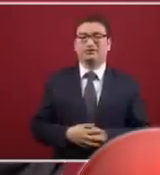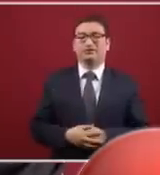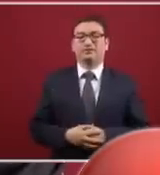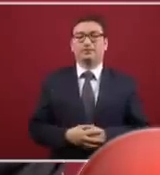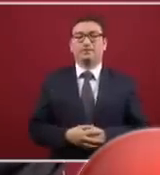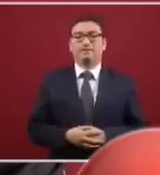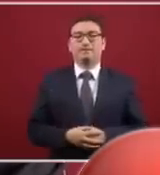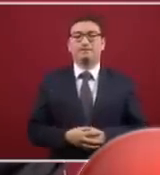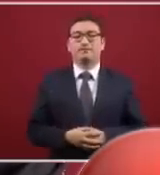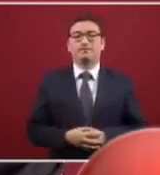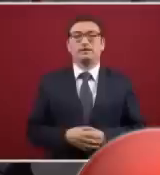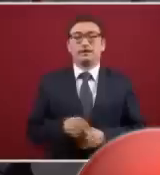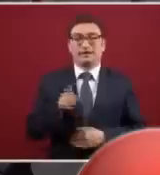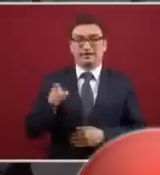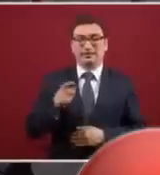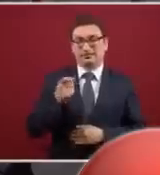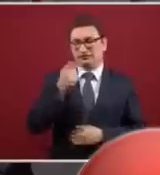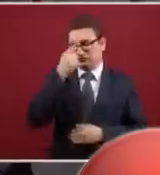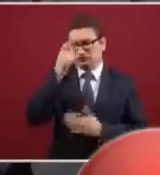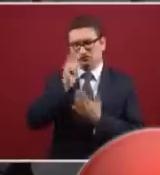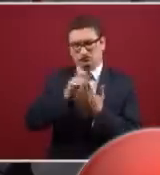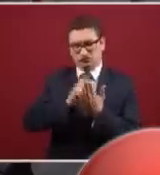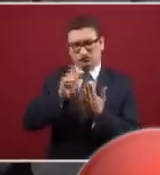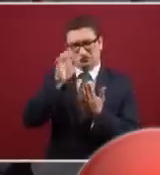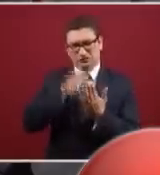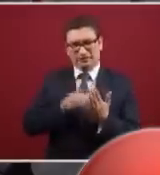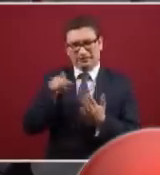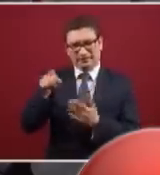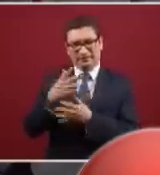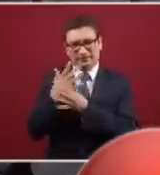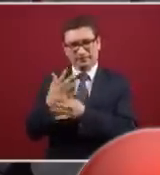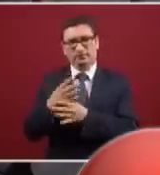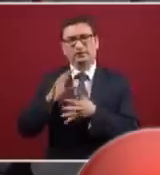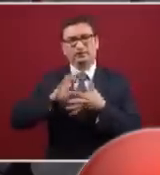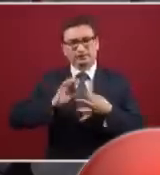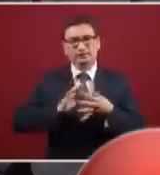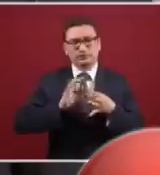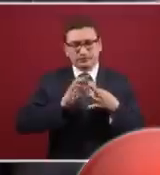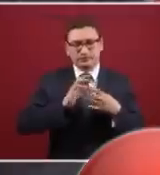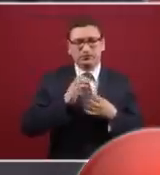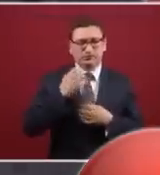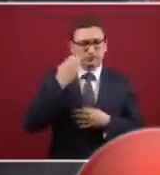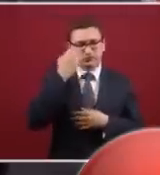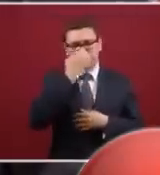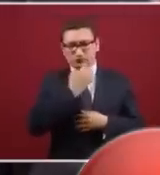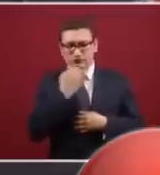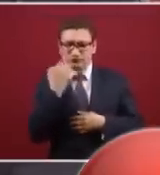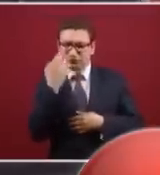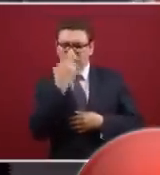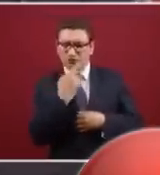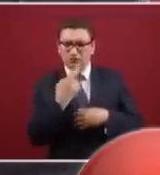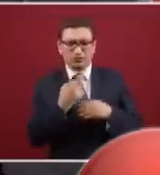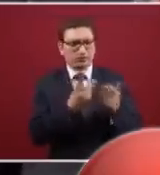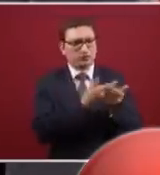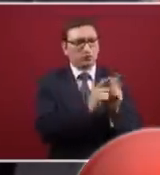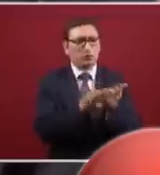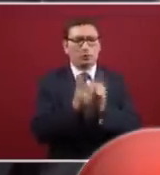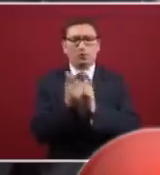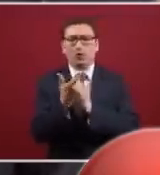Él hace un buen análisis del porqué de la